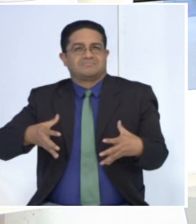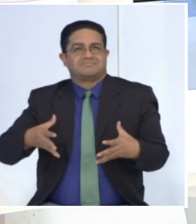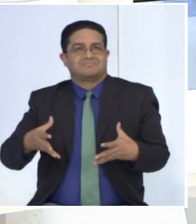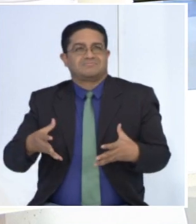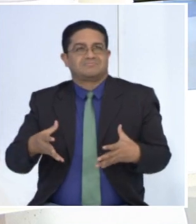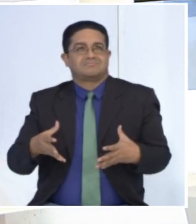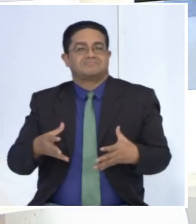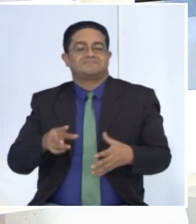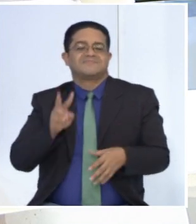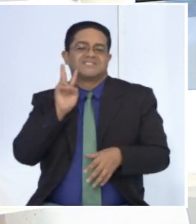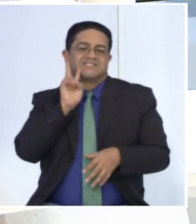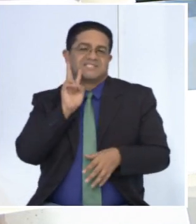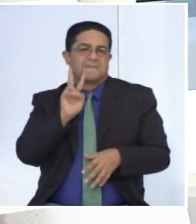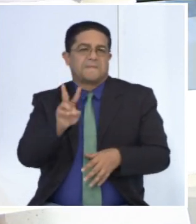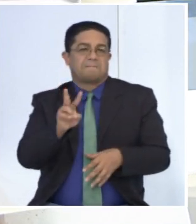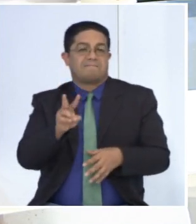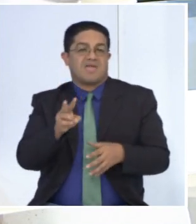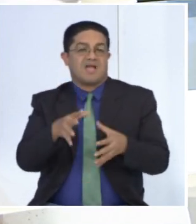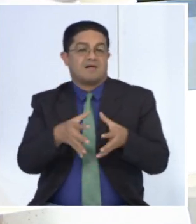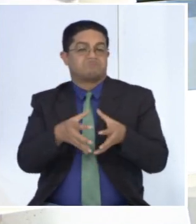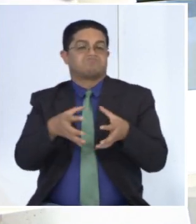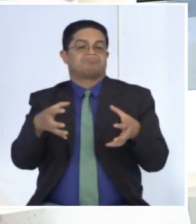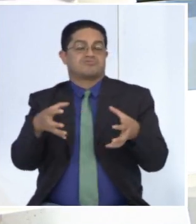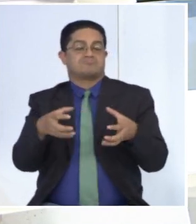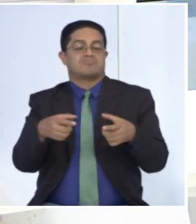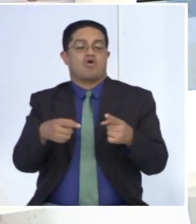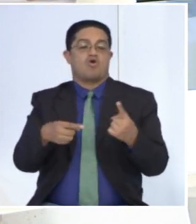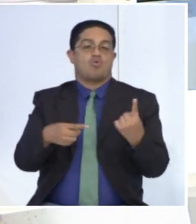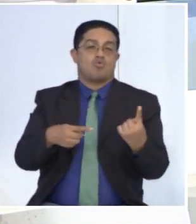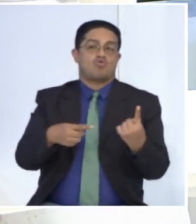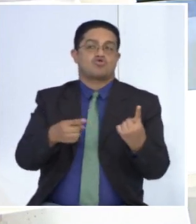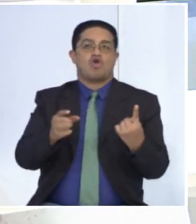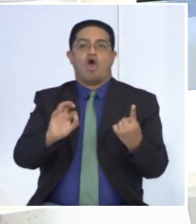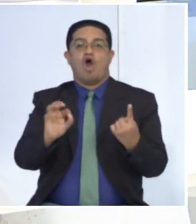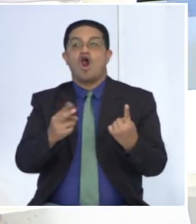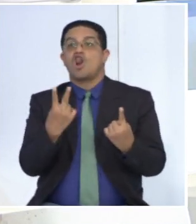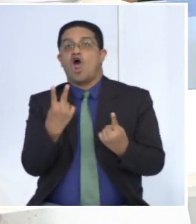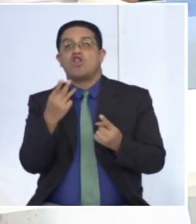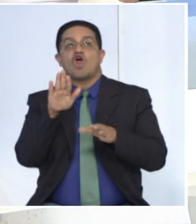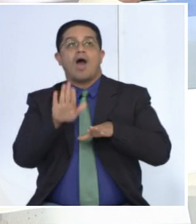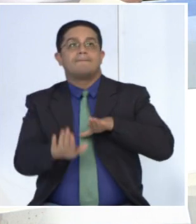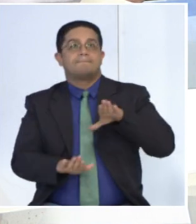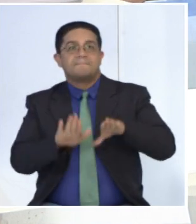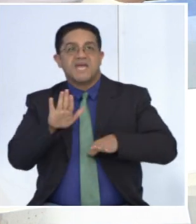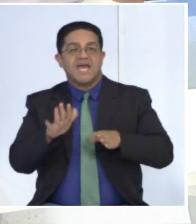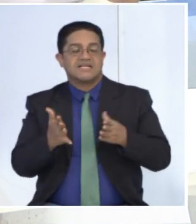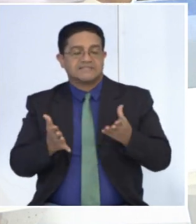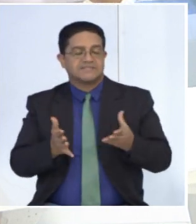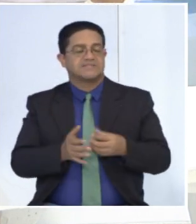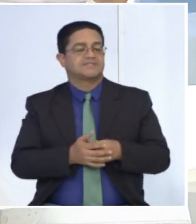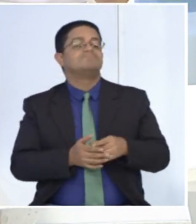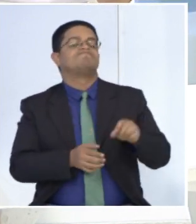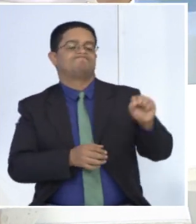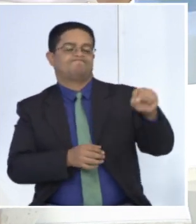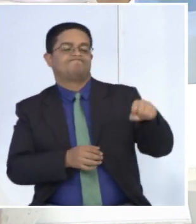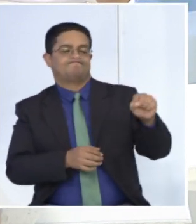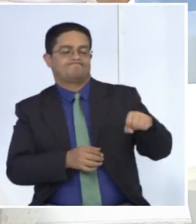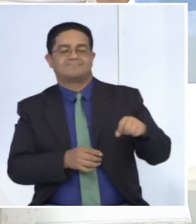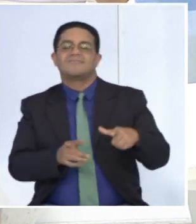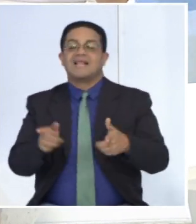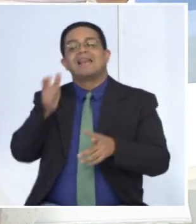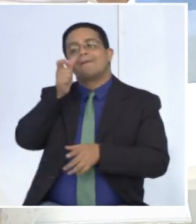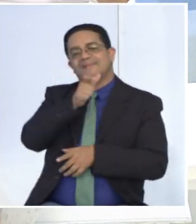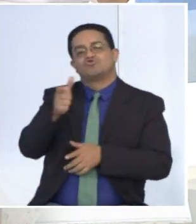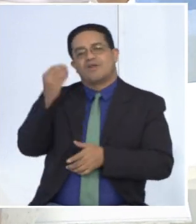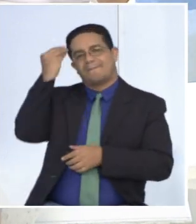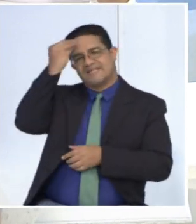poquito más inflamado uno que el otro o los dos. Y dicen, no, eso es que está reteniendo líquido, porque eso lo escuchamos de manera muy